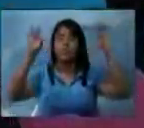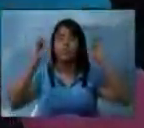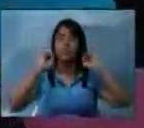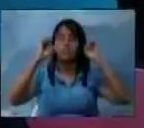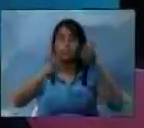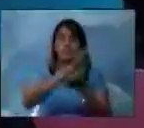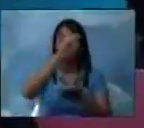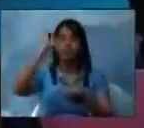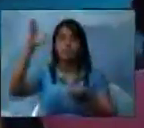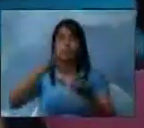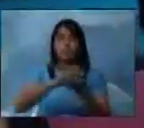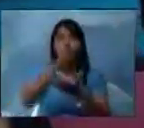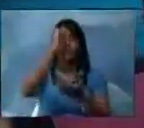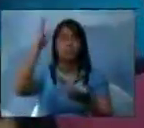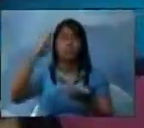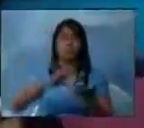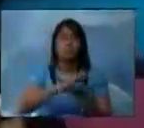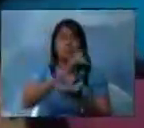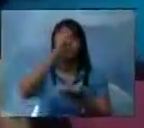gloria a Dios, gloria a Dios,